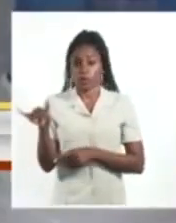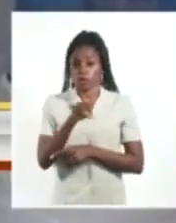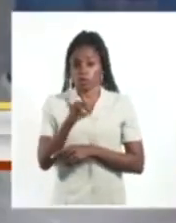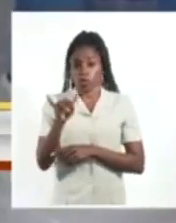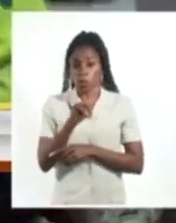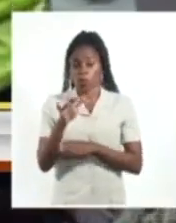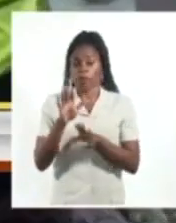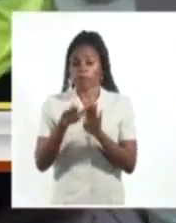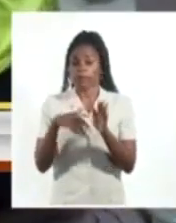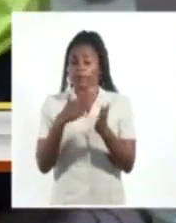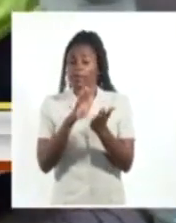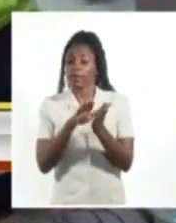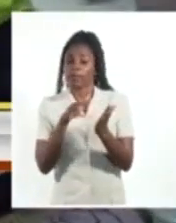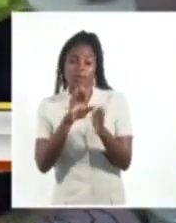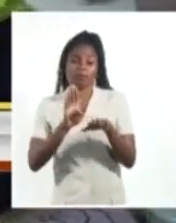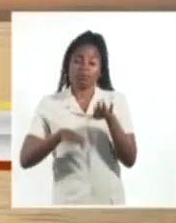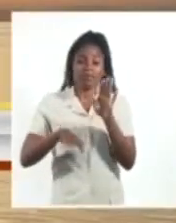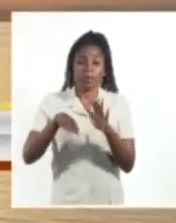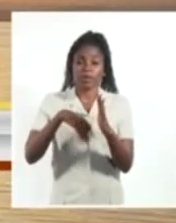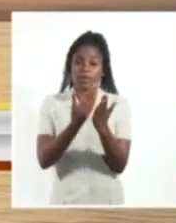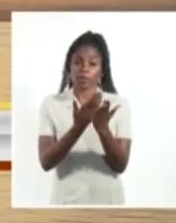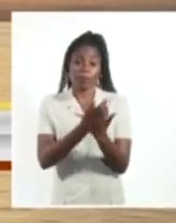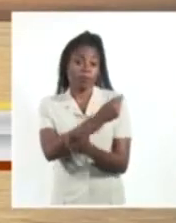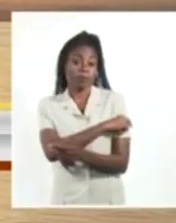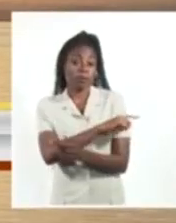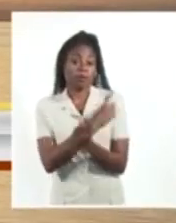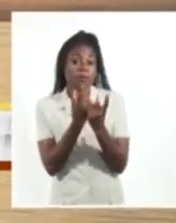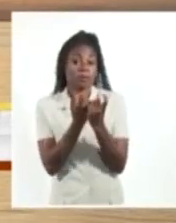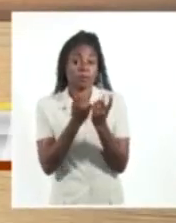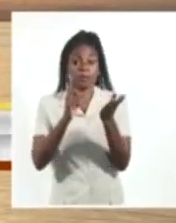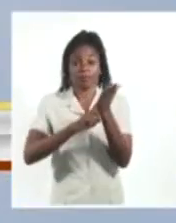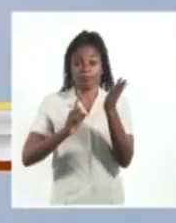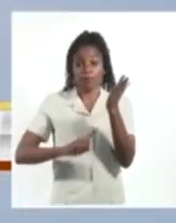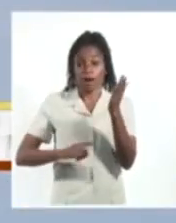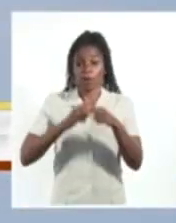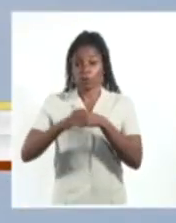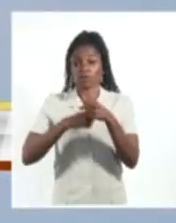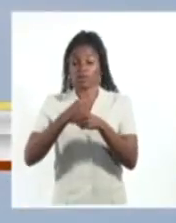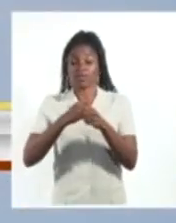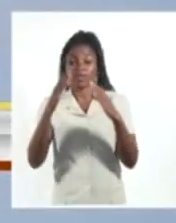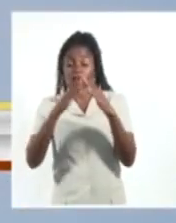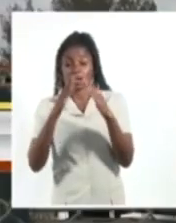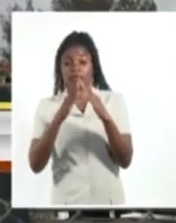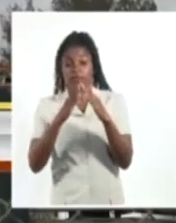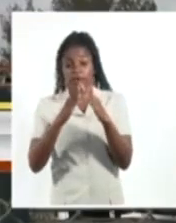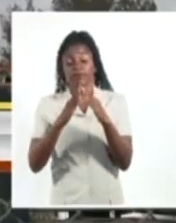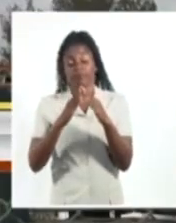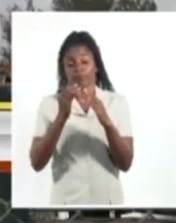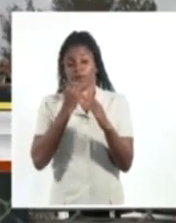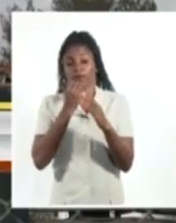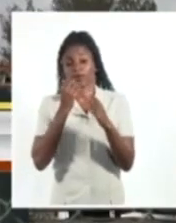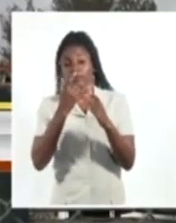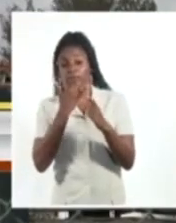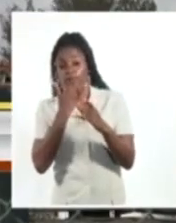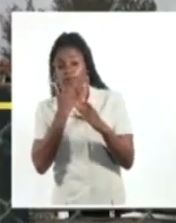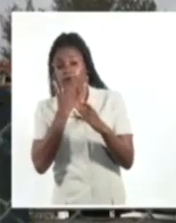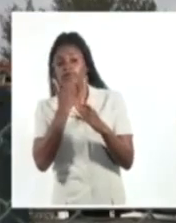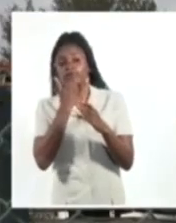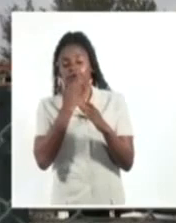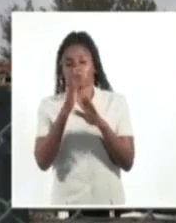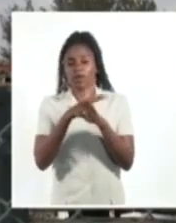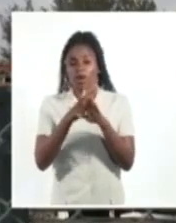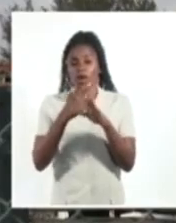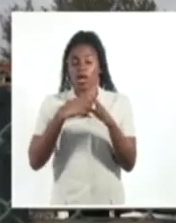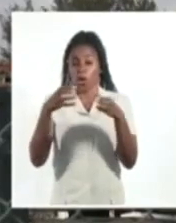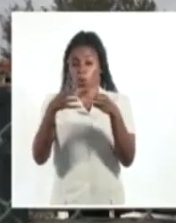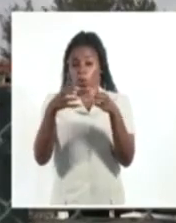comportamiento de la demanda ha sido alto en el día. Las temperaturas indiscutiblemente inciden en este comportamiento y los equipos de refrigeración y clima tienden